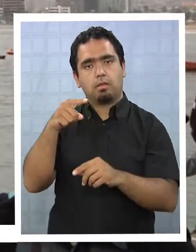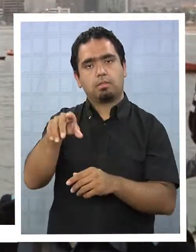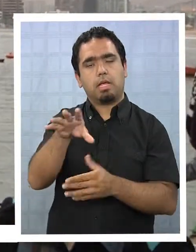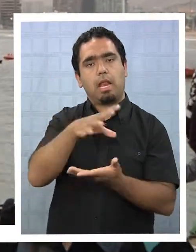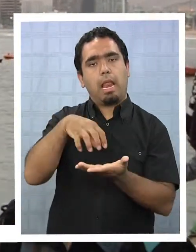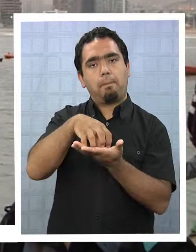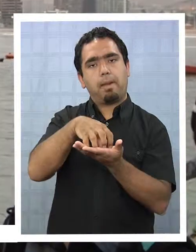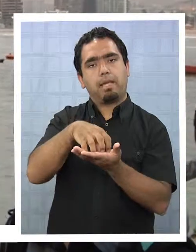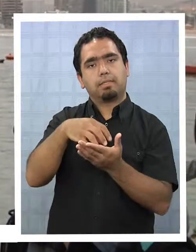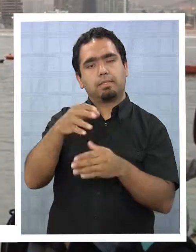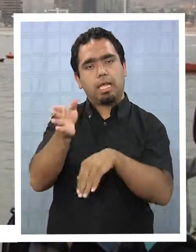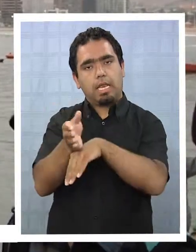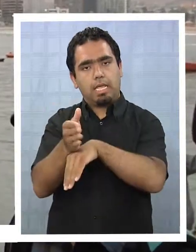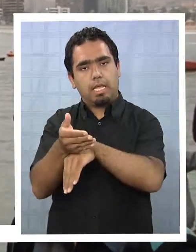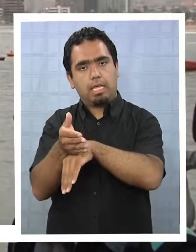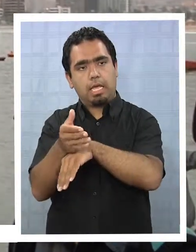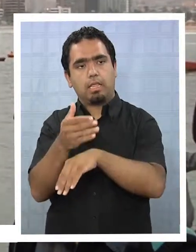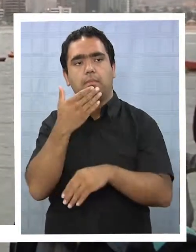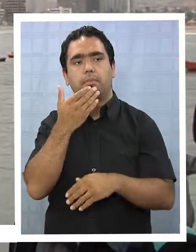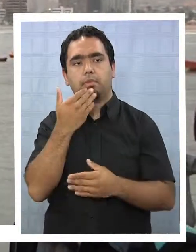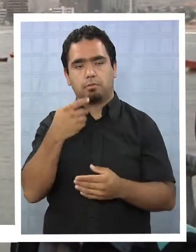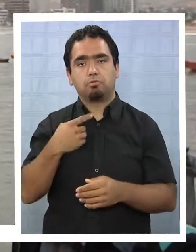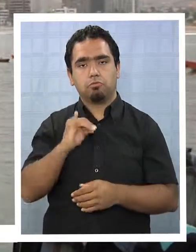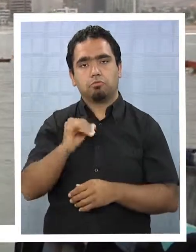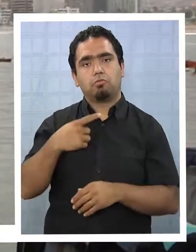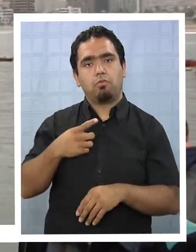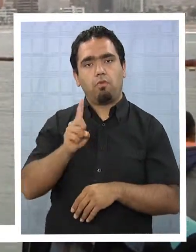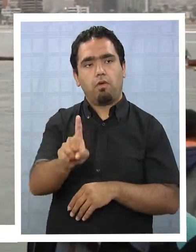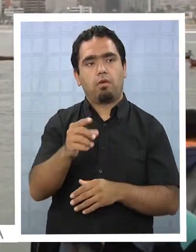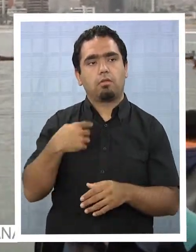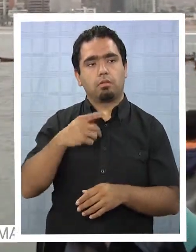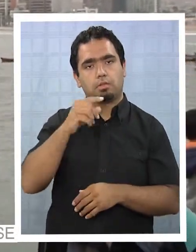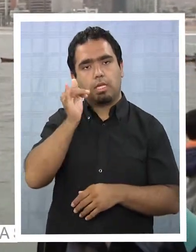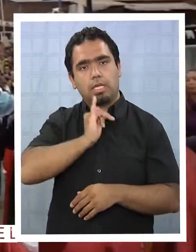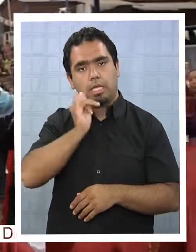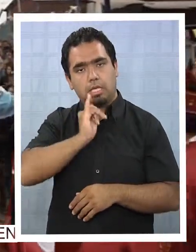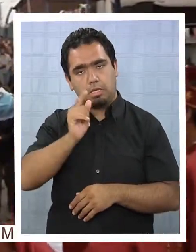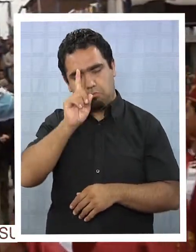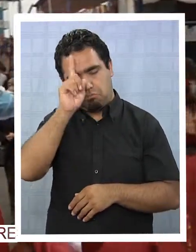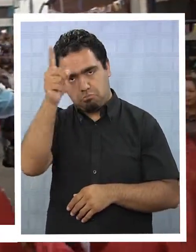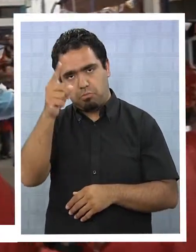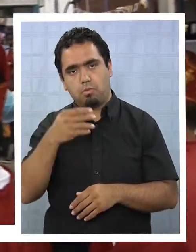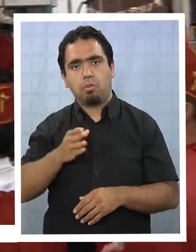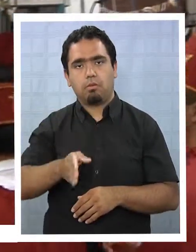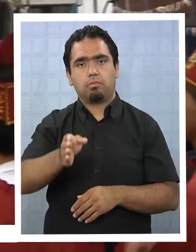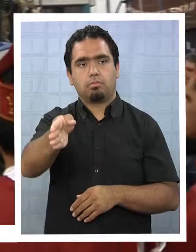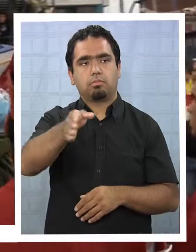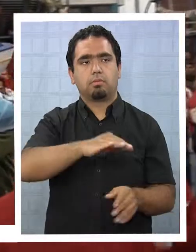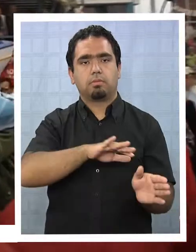Arica. ¿Sí? Sí, sí, y como iquiqueños las tradiciones se mantienen.